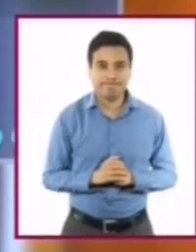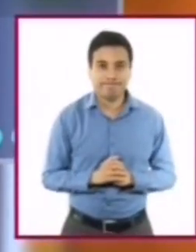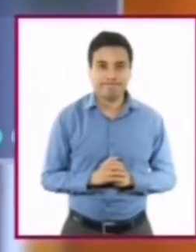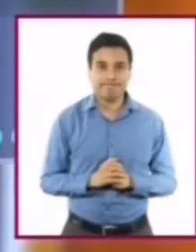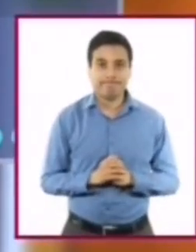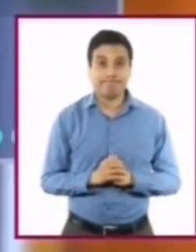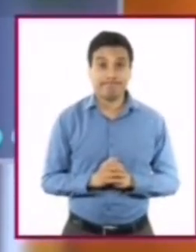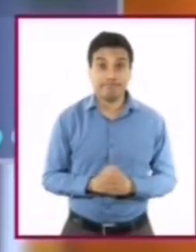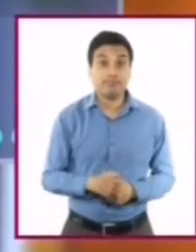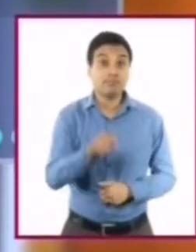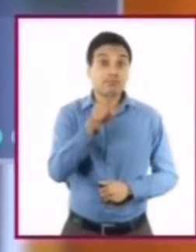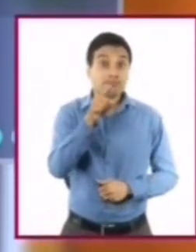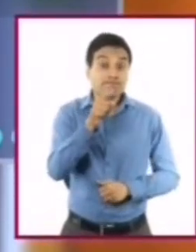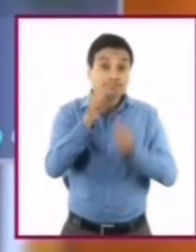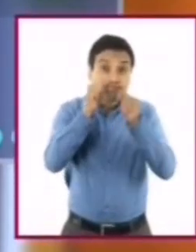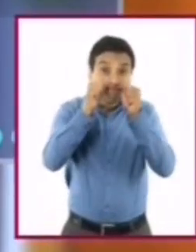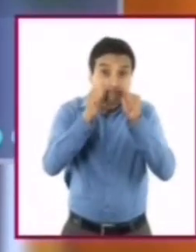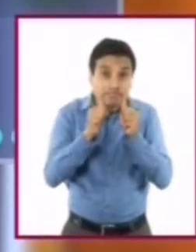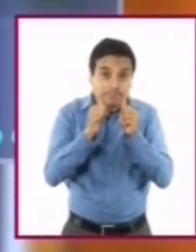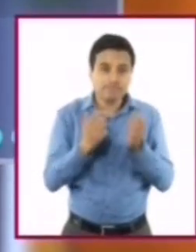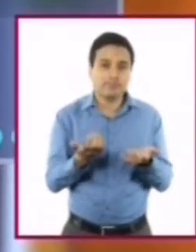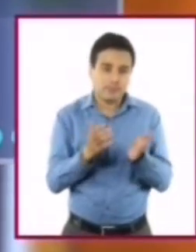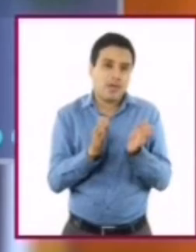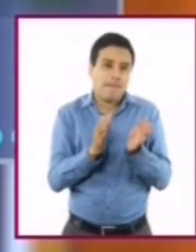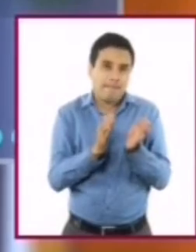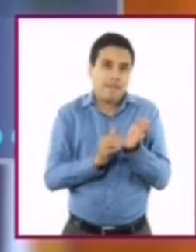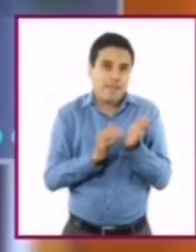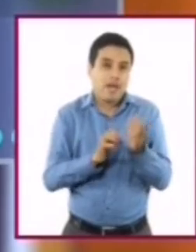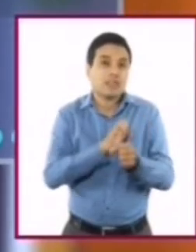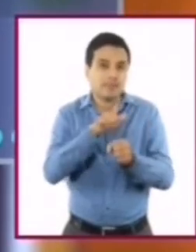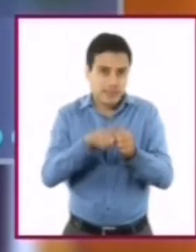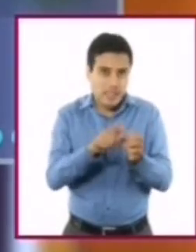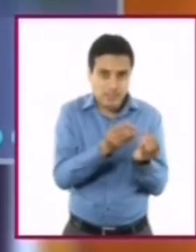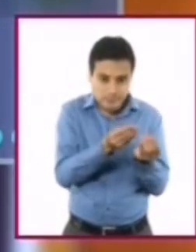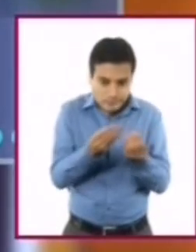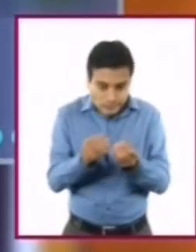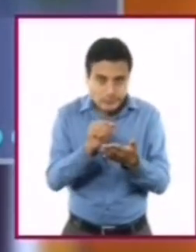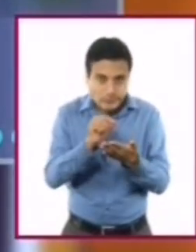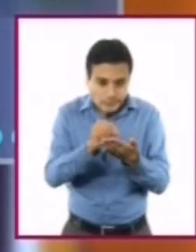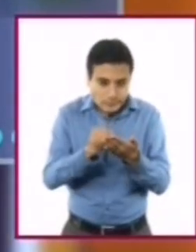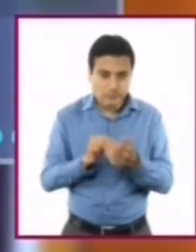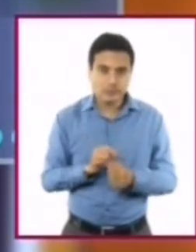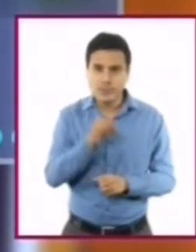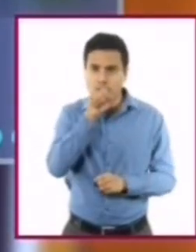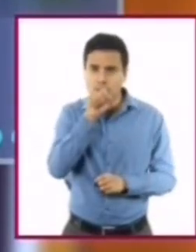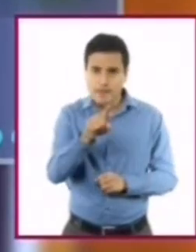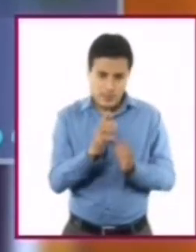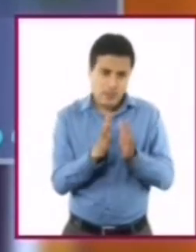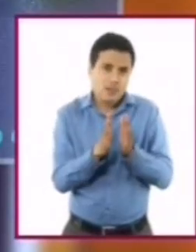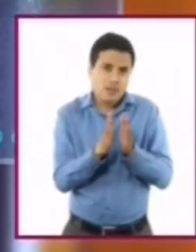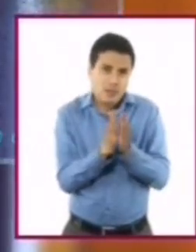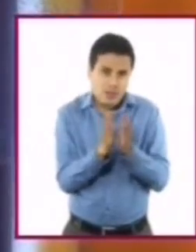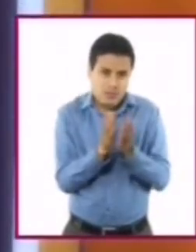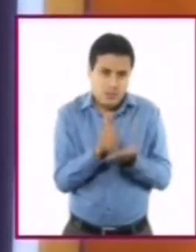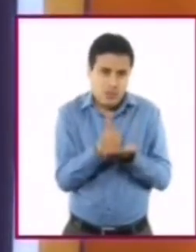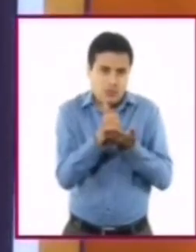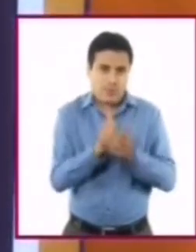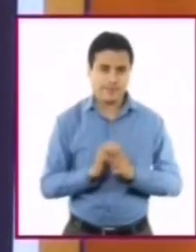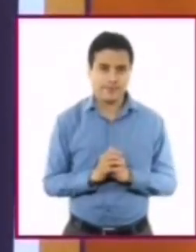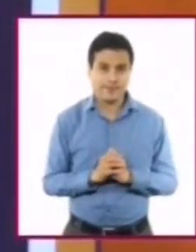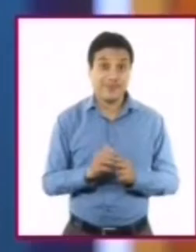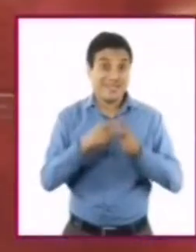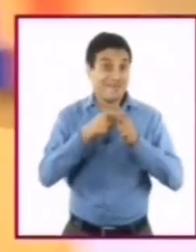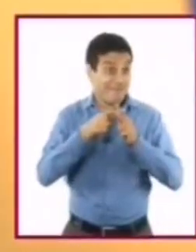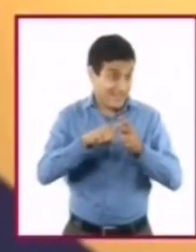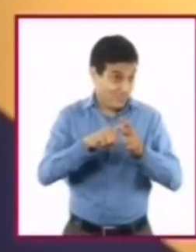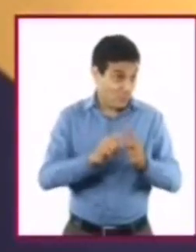alguna discapacidad visual, tengan listas sus hojas Ledger, regleta y punzón. Su libro de texto también puede servirles de ayuda.